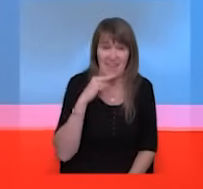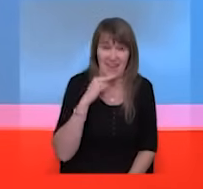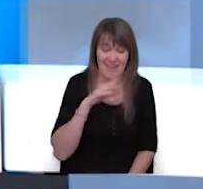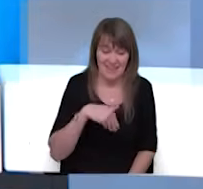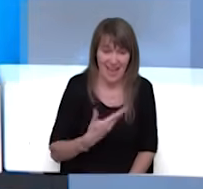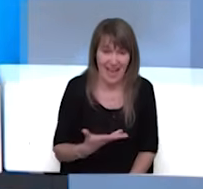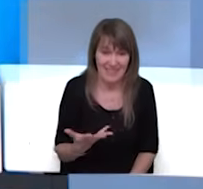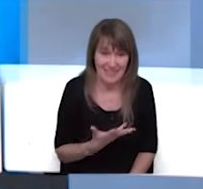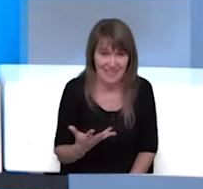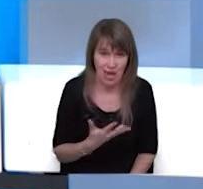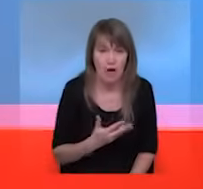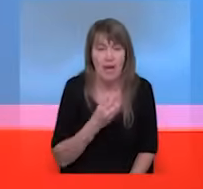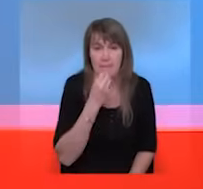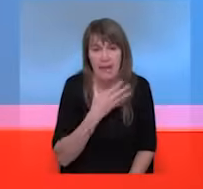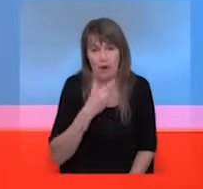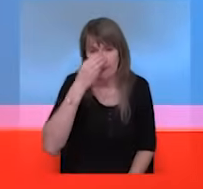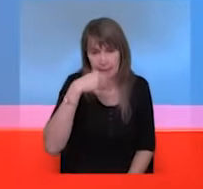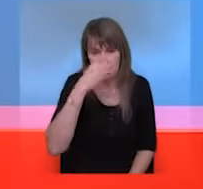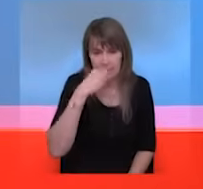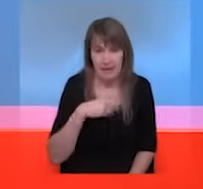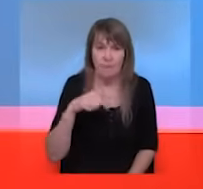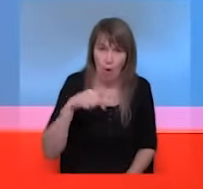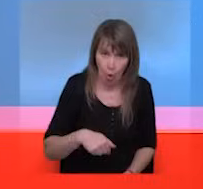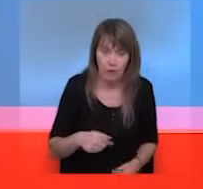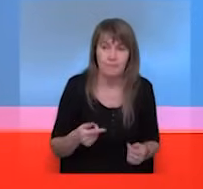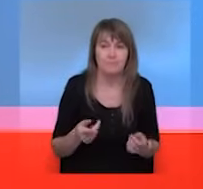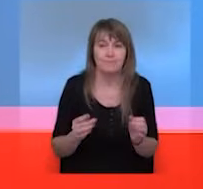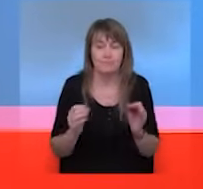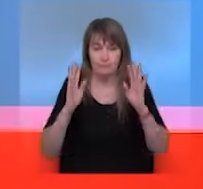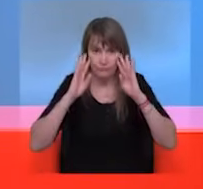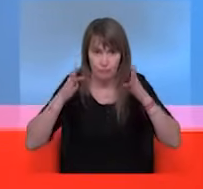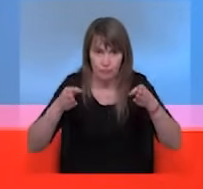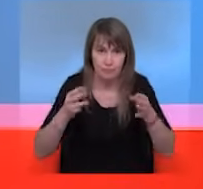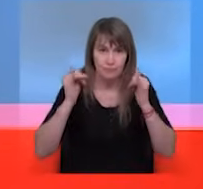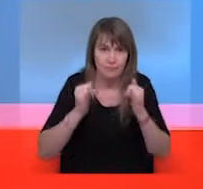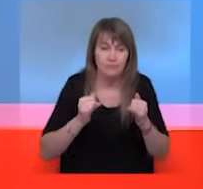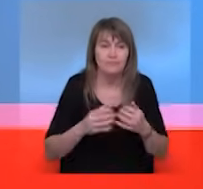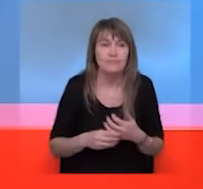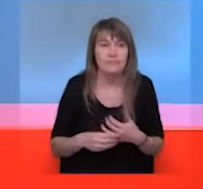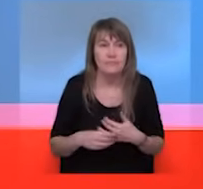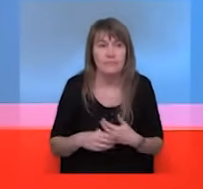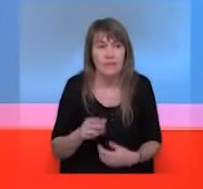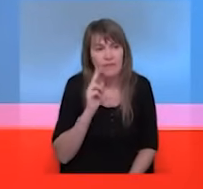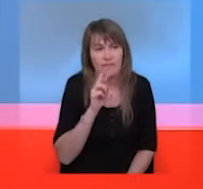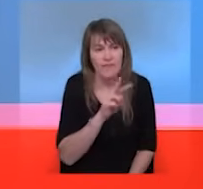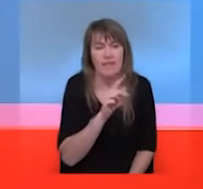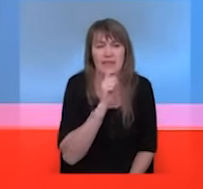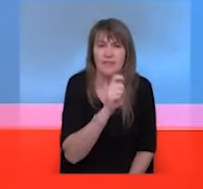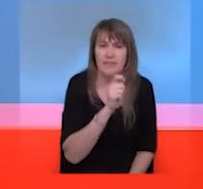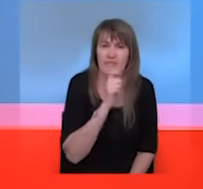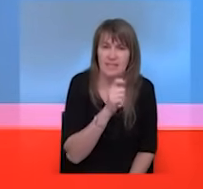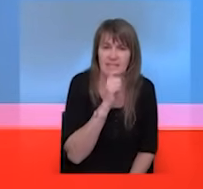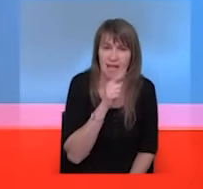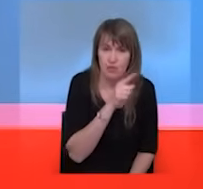ahora recuperándome Y entonces hoy me puse a tiro este y y veía la entrevista que le hiciste